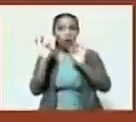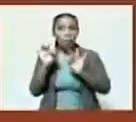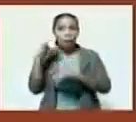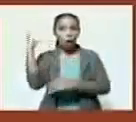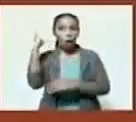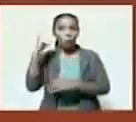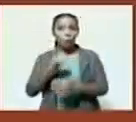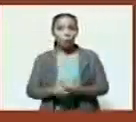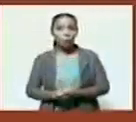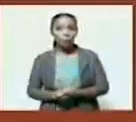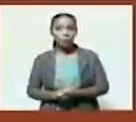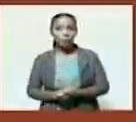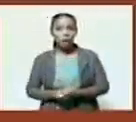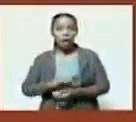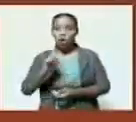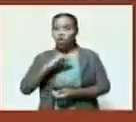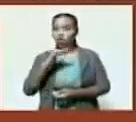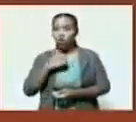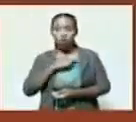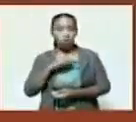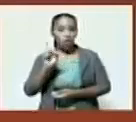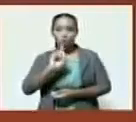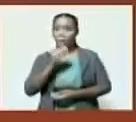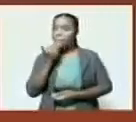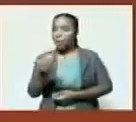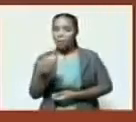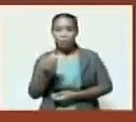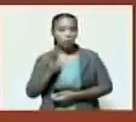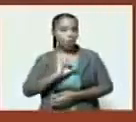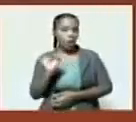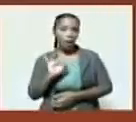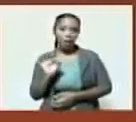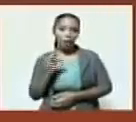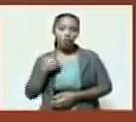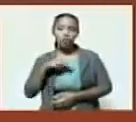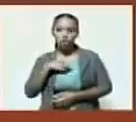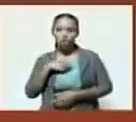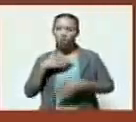Colombia. No lo hemos permitido. Hemos sido